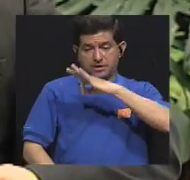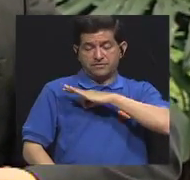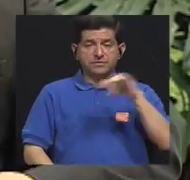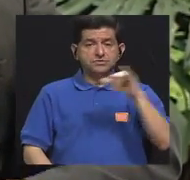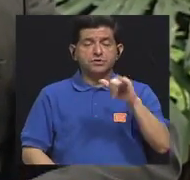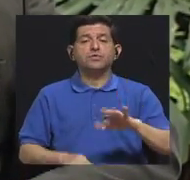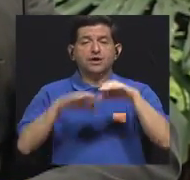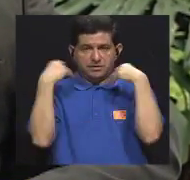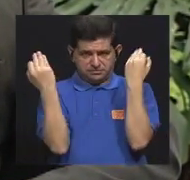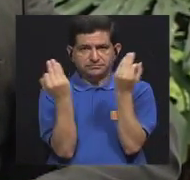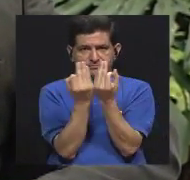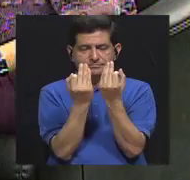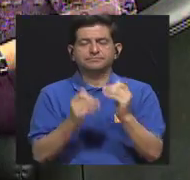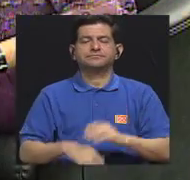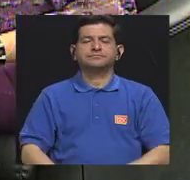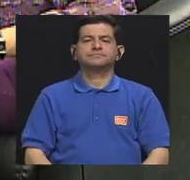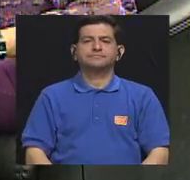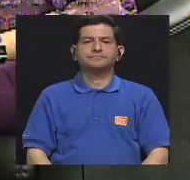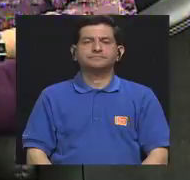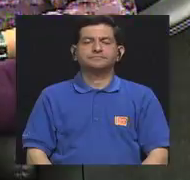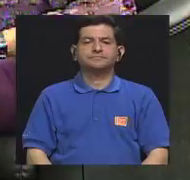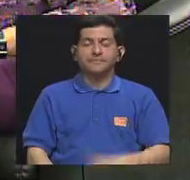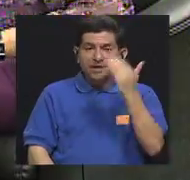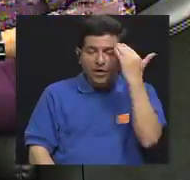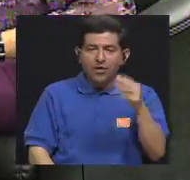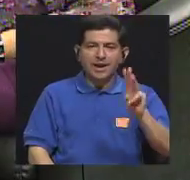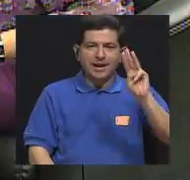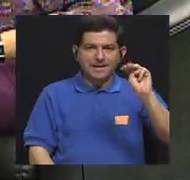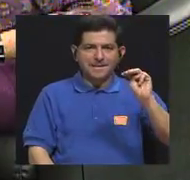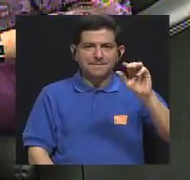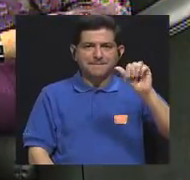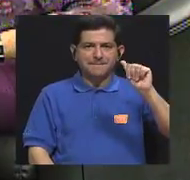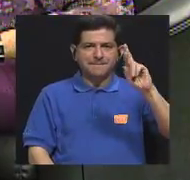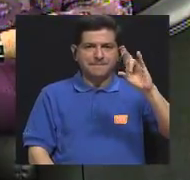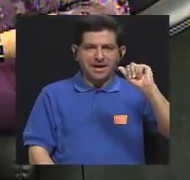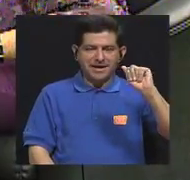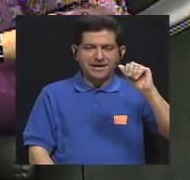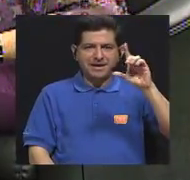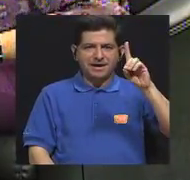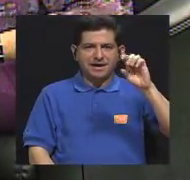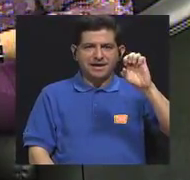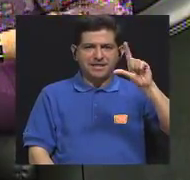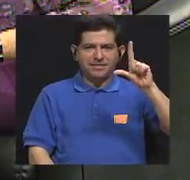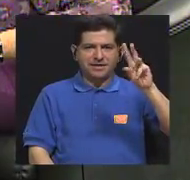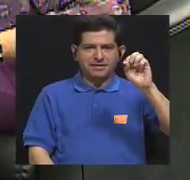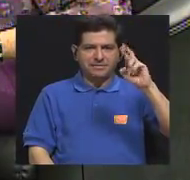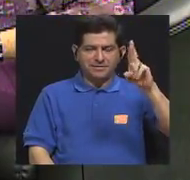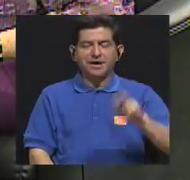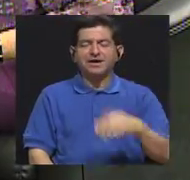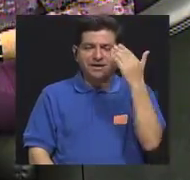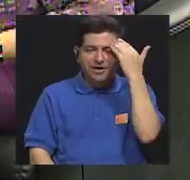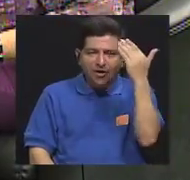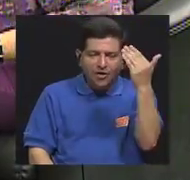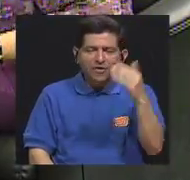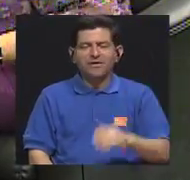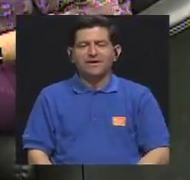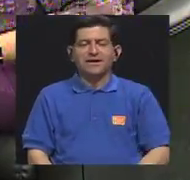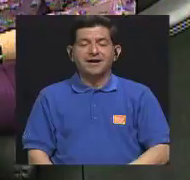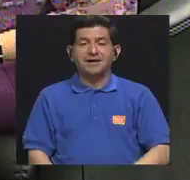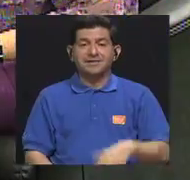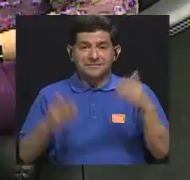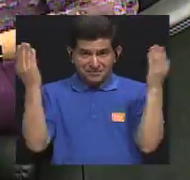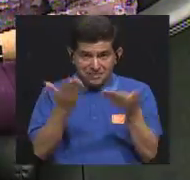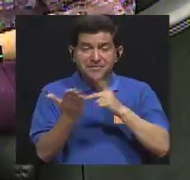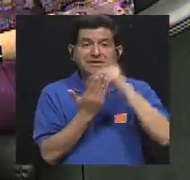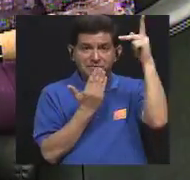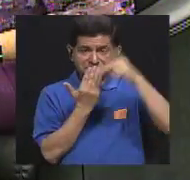el de sus seres queridos. Hola, María del Mar, bienvenida. Gracias, Saúl. Un placer estar aquí en una edición más de Vivir Mejor